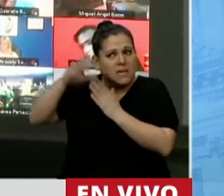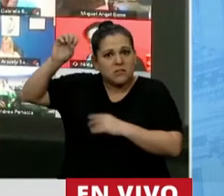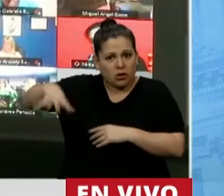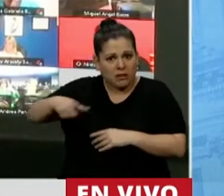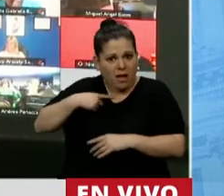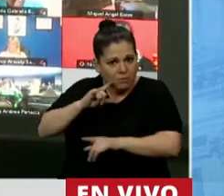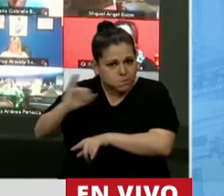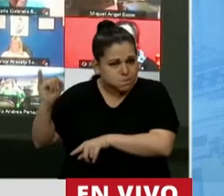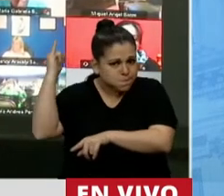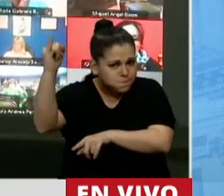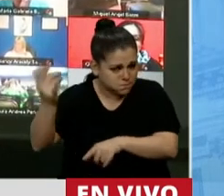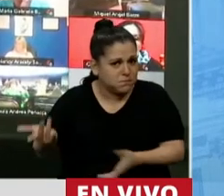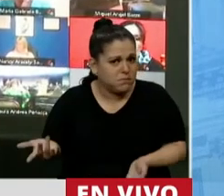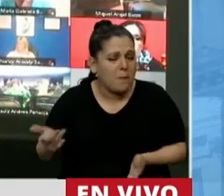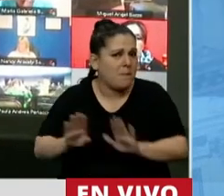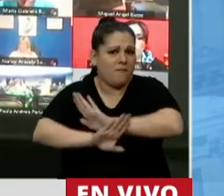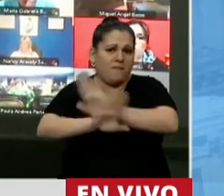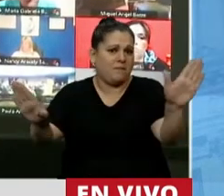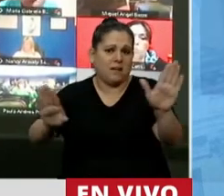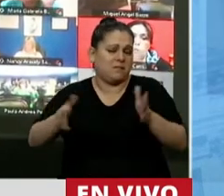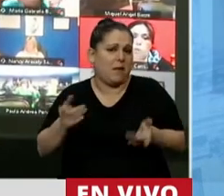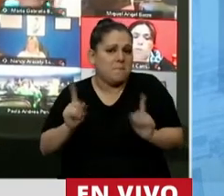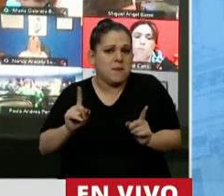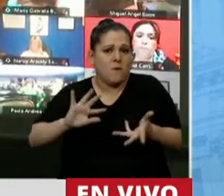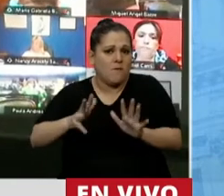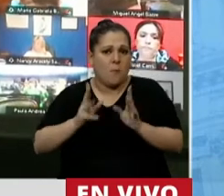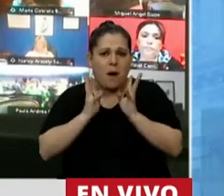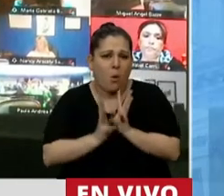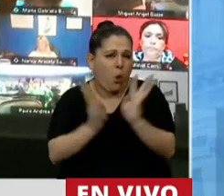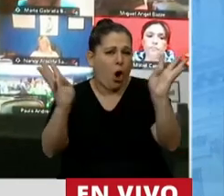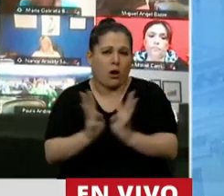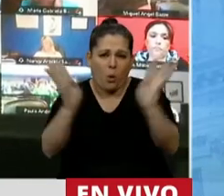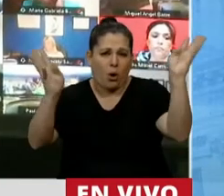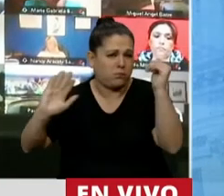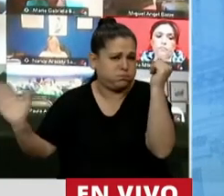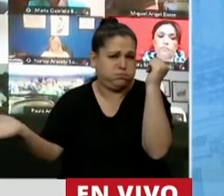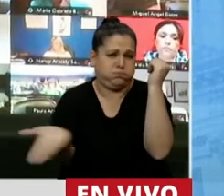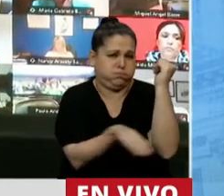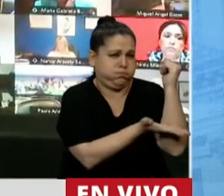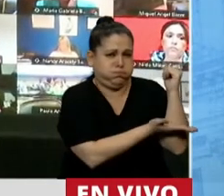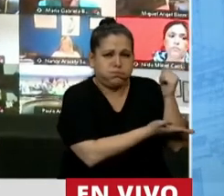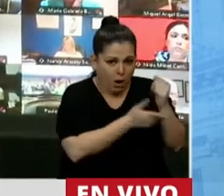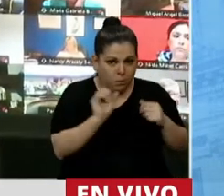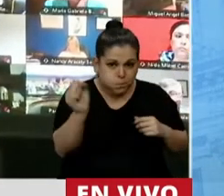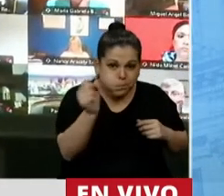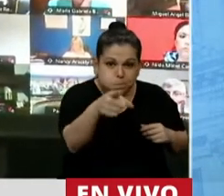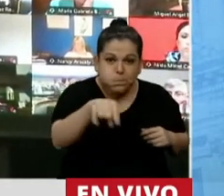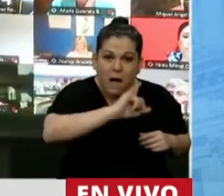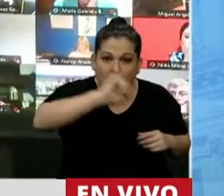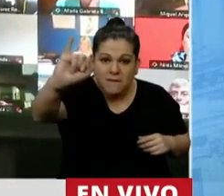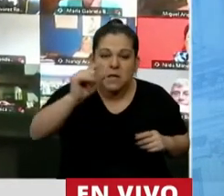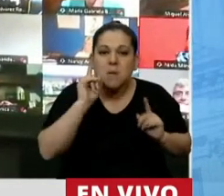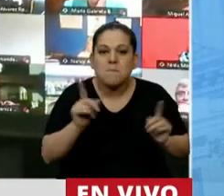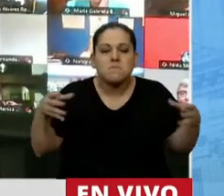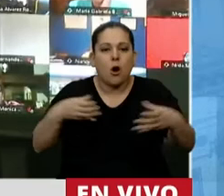autoridad de aplicación y frenar también ese desmonte que se ve con las imágenes satelitales y que